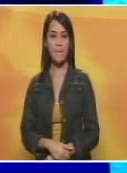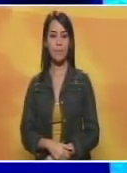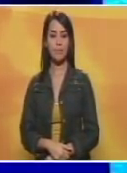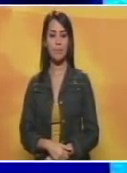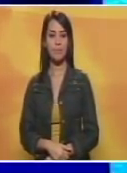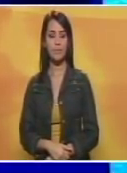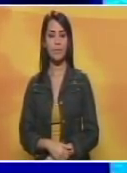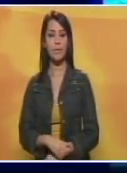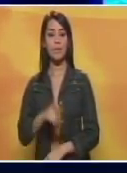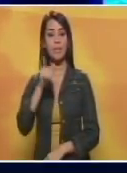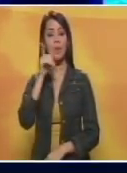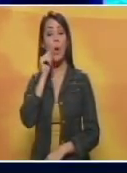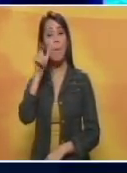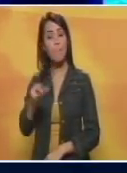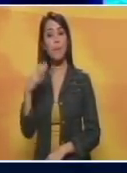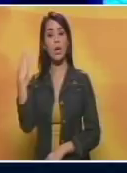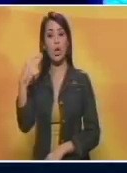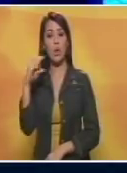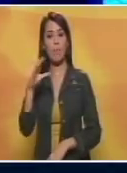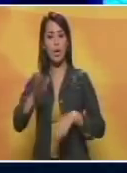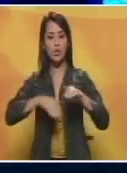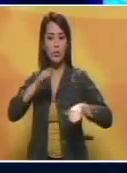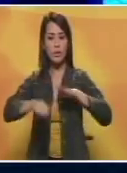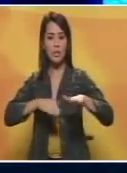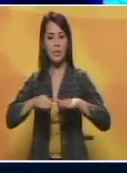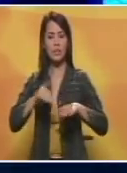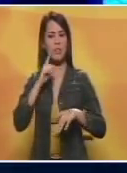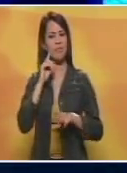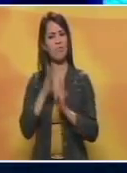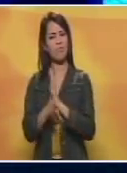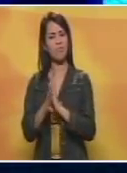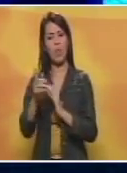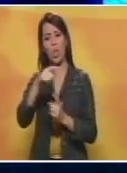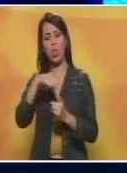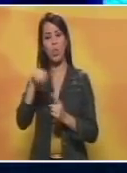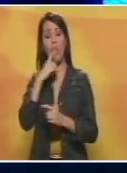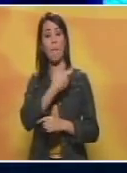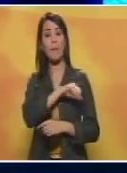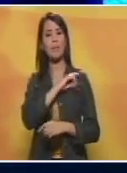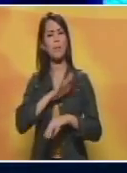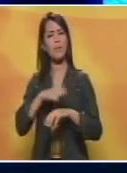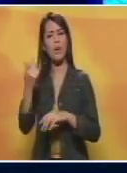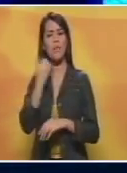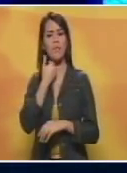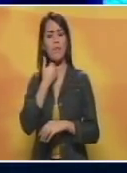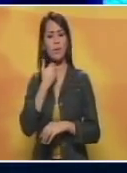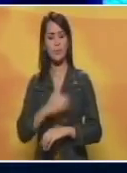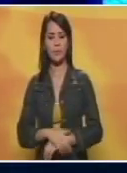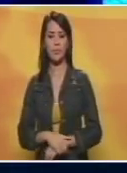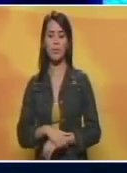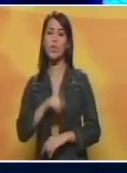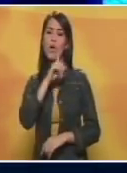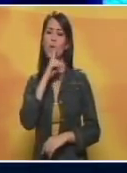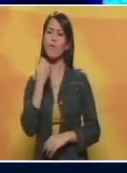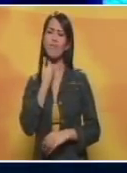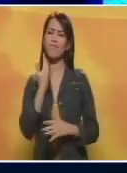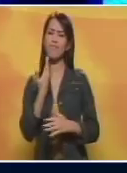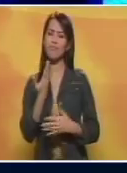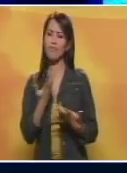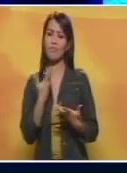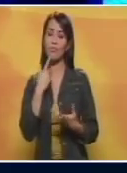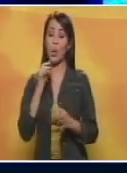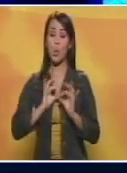el ciclista de ruta colombiano esteban chaves quedó fuera de la vuelta a españa tras ser diagnosticado con mononucleosis una enfermedad